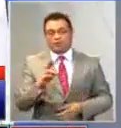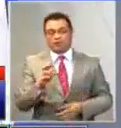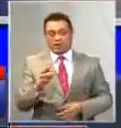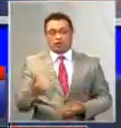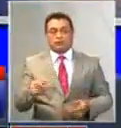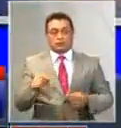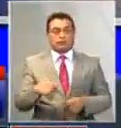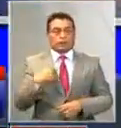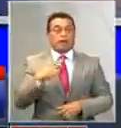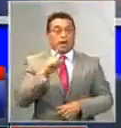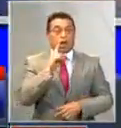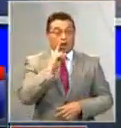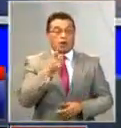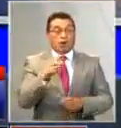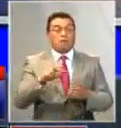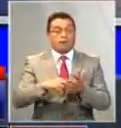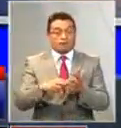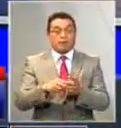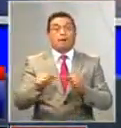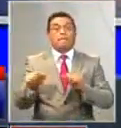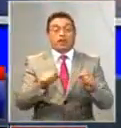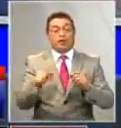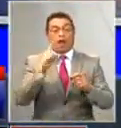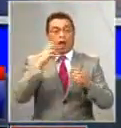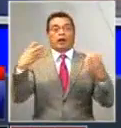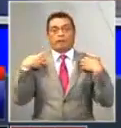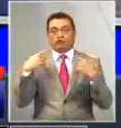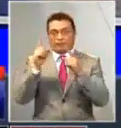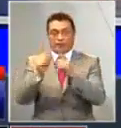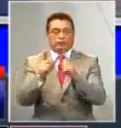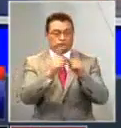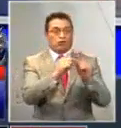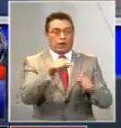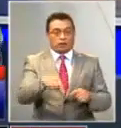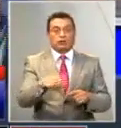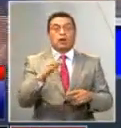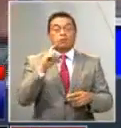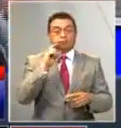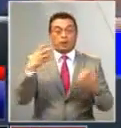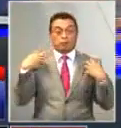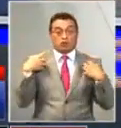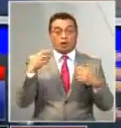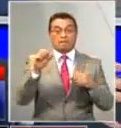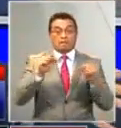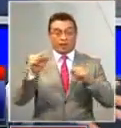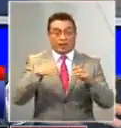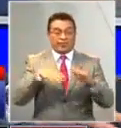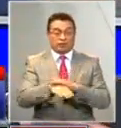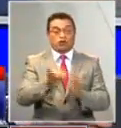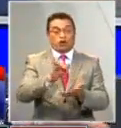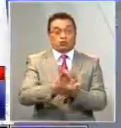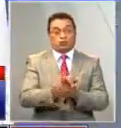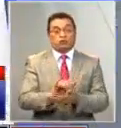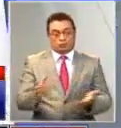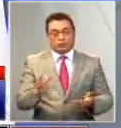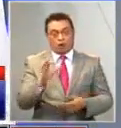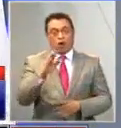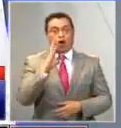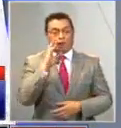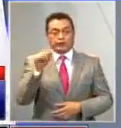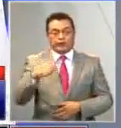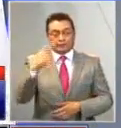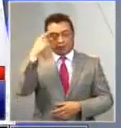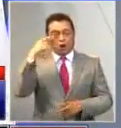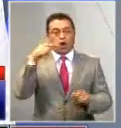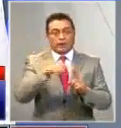hay problemas en la política, están las responsabilidades políticas. Uno también aquí esperaría responsabilidades políticas, pero dentro de la institución. Por supuesto, esa es la idea que nosotros queremos